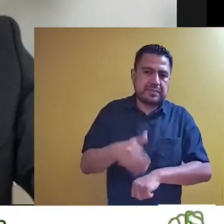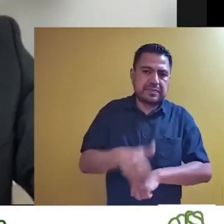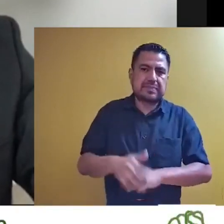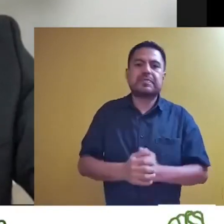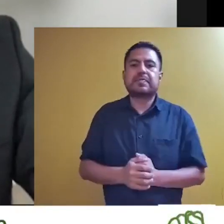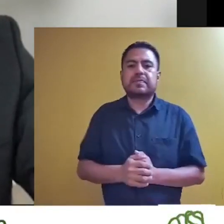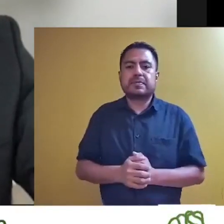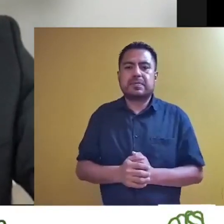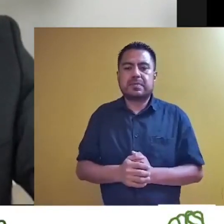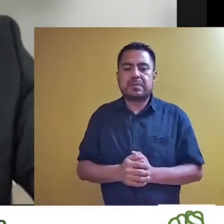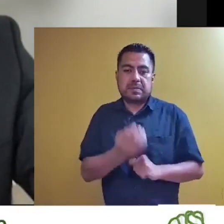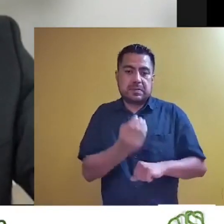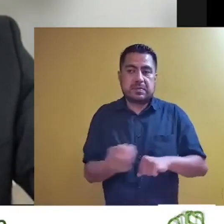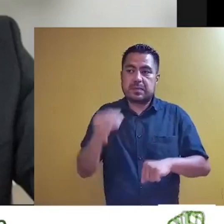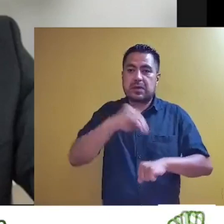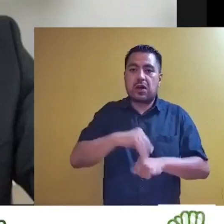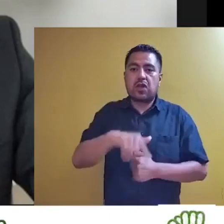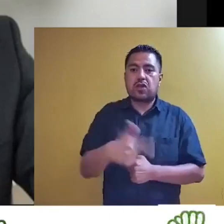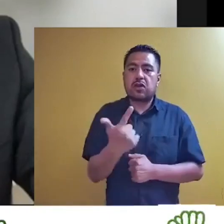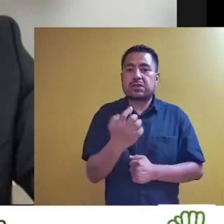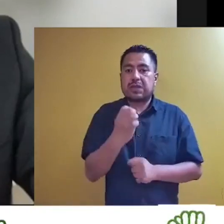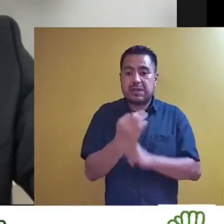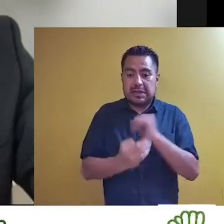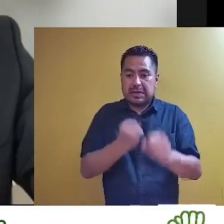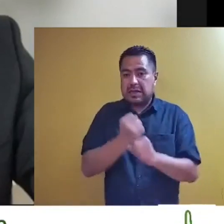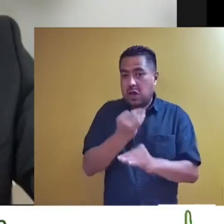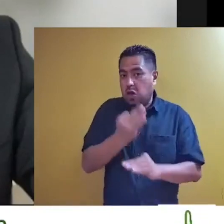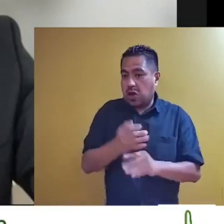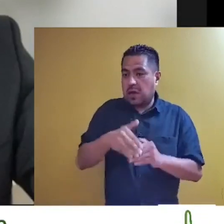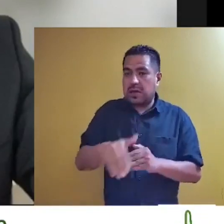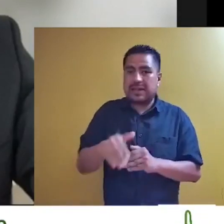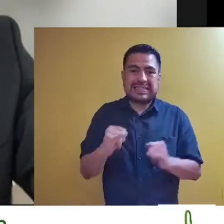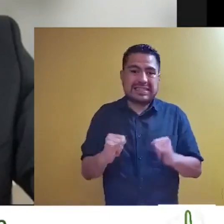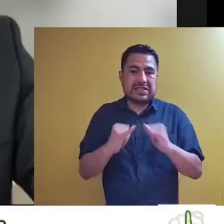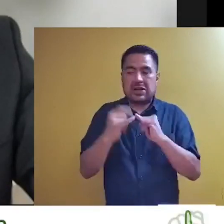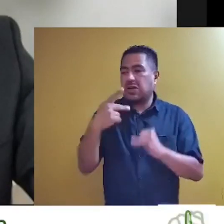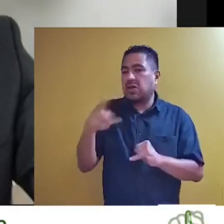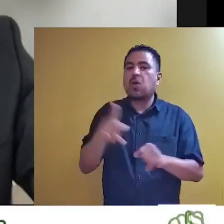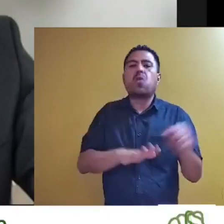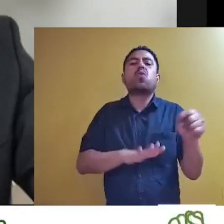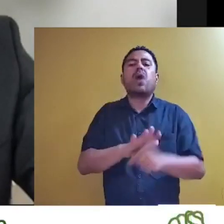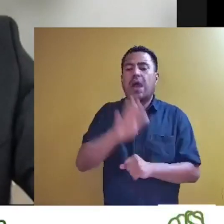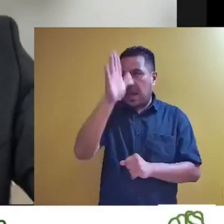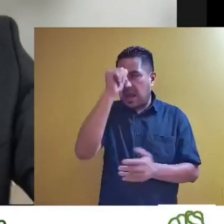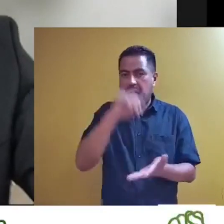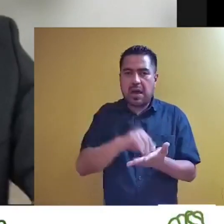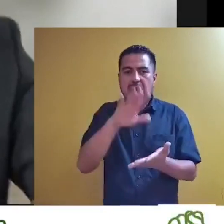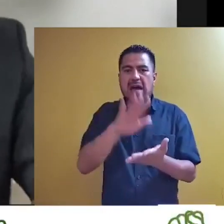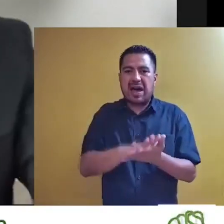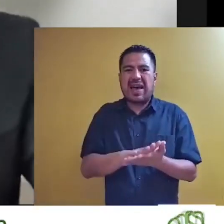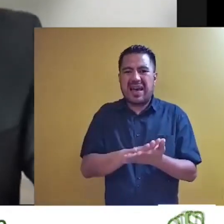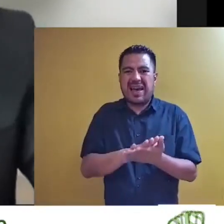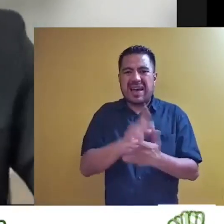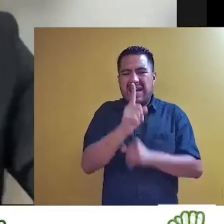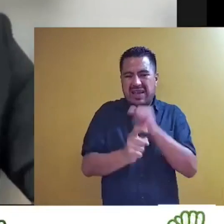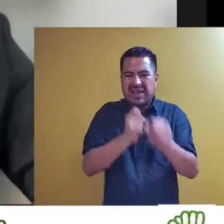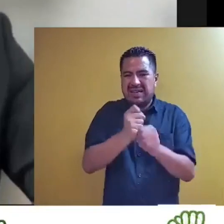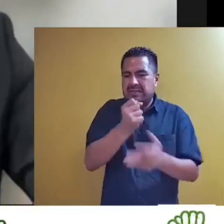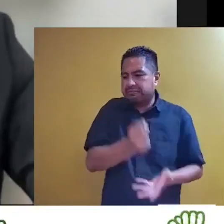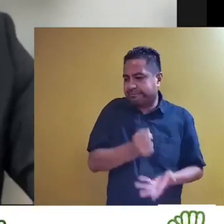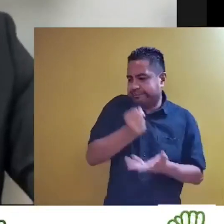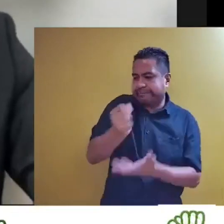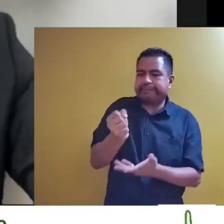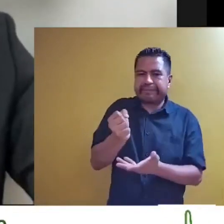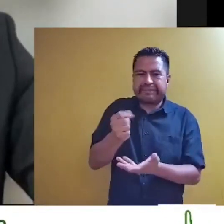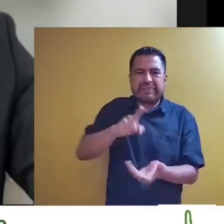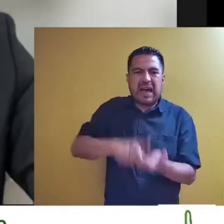004/C/12-01-2024, emitido el 12 de enero de este año por dicho instituto, mediante el cual se aprobó el programa operativo anual, el presupuesto de ingresos